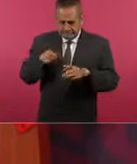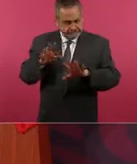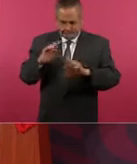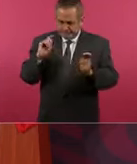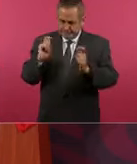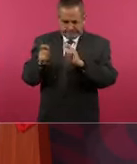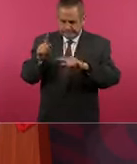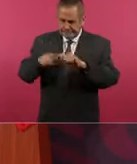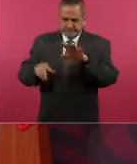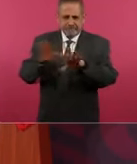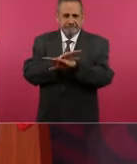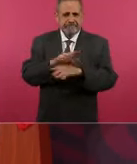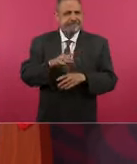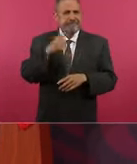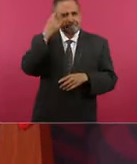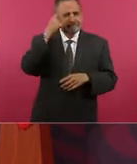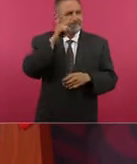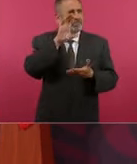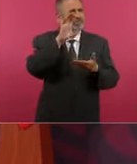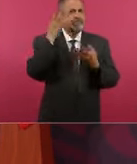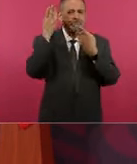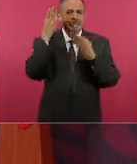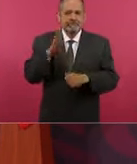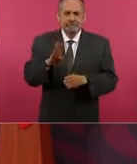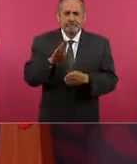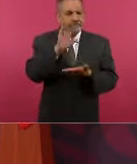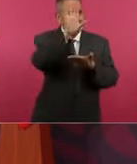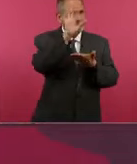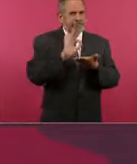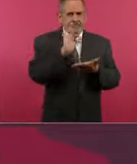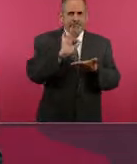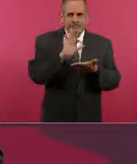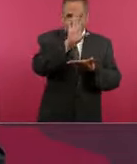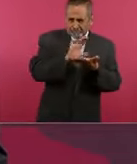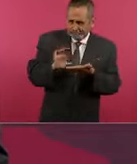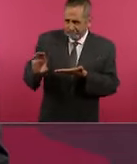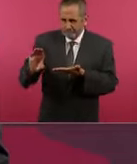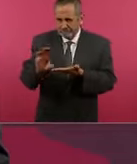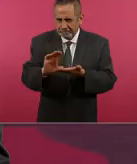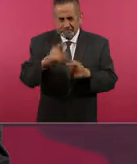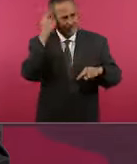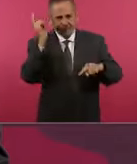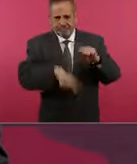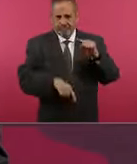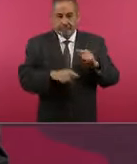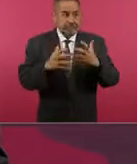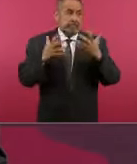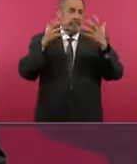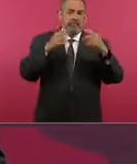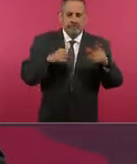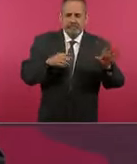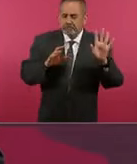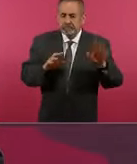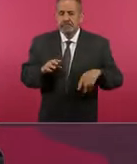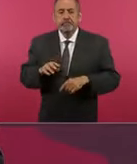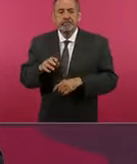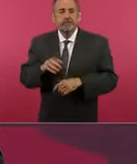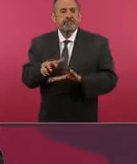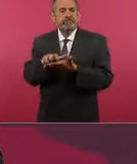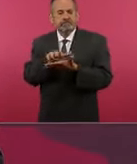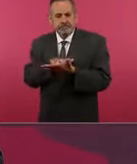los llamados fideicomisos, que fue un escándalo, creo que nos ahorramos como 70